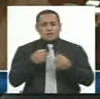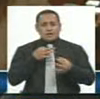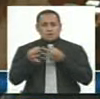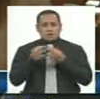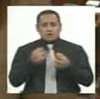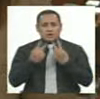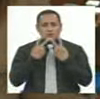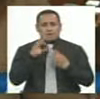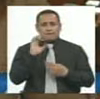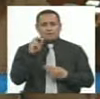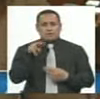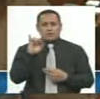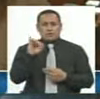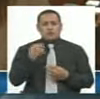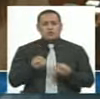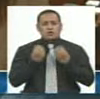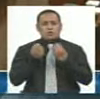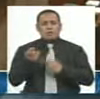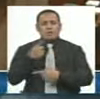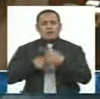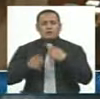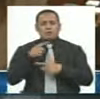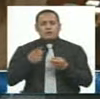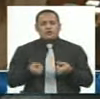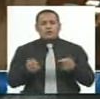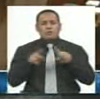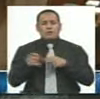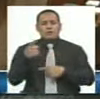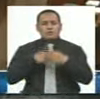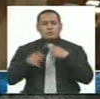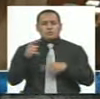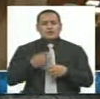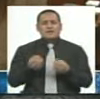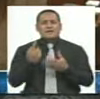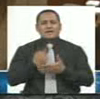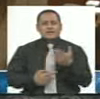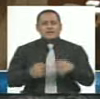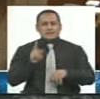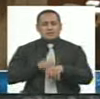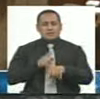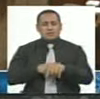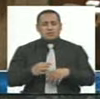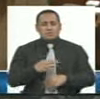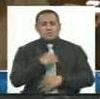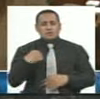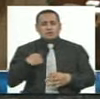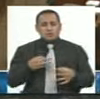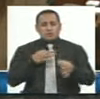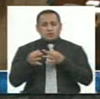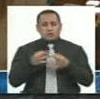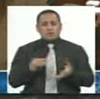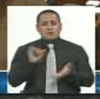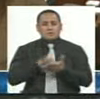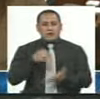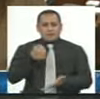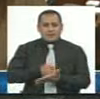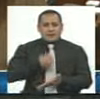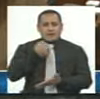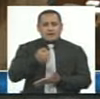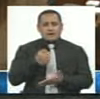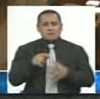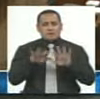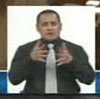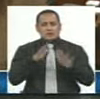habló sobre el Fonavi, la forma, cómo se va a devolver, cuándo se va a devolver, en qué plazo. El ministro Segura señaló que se va a pagar